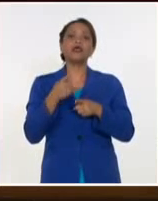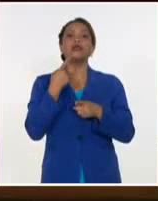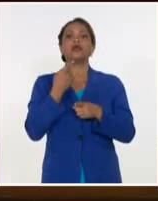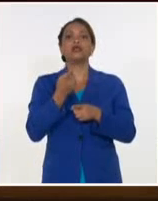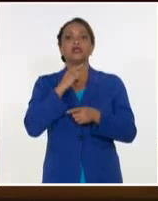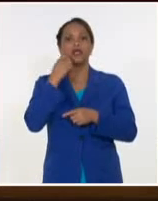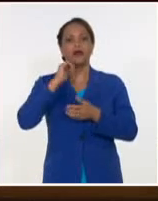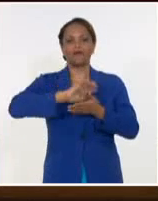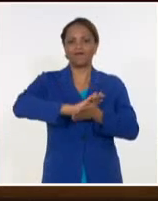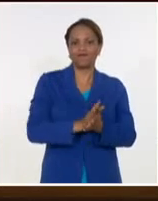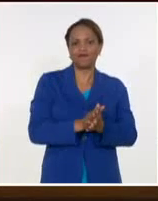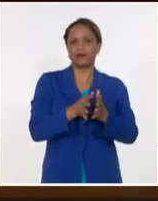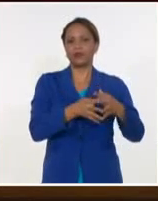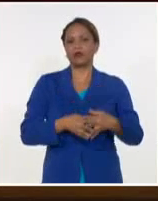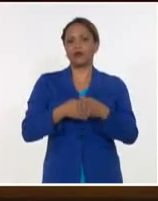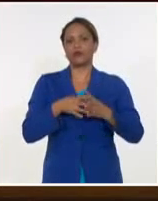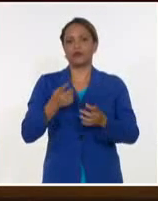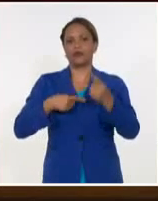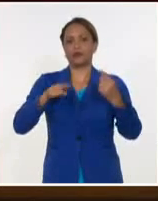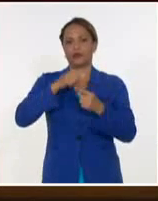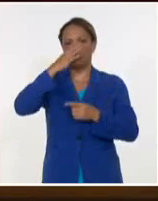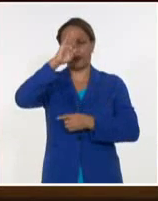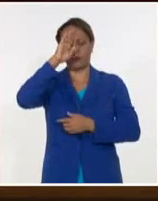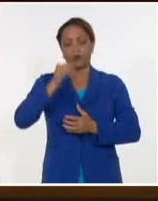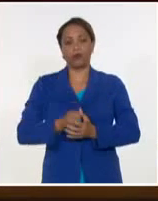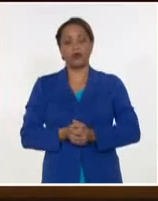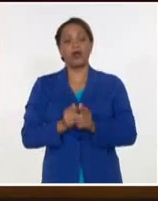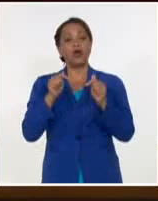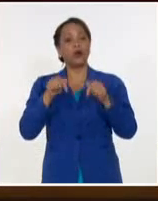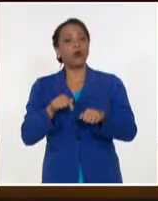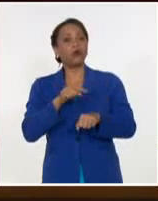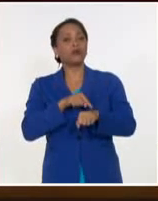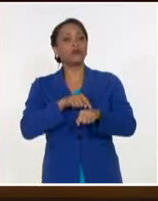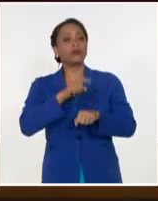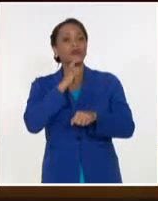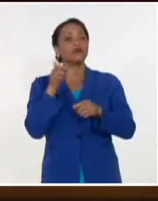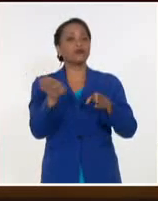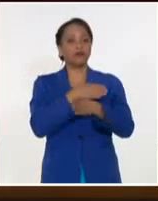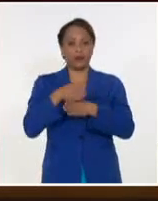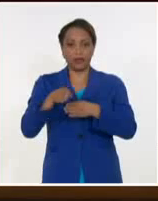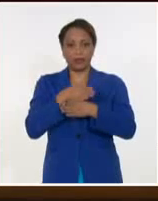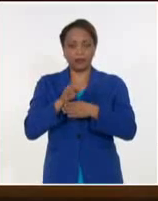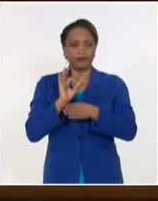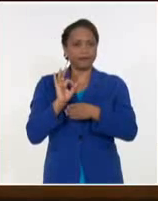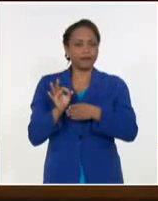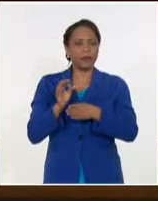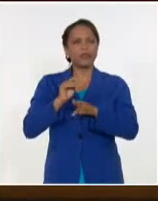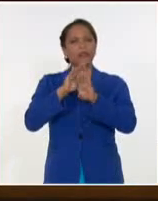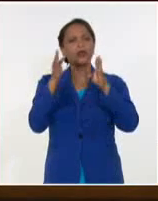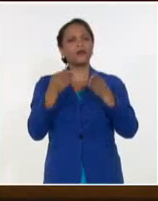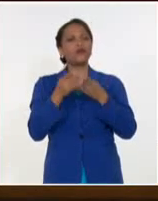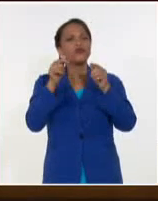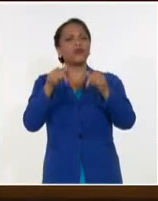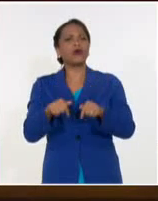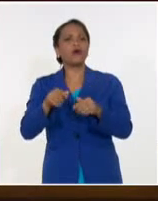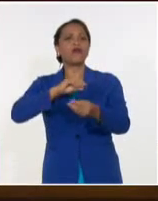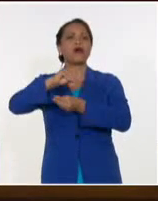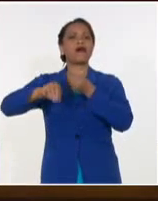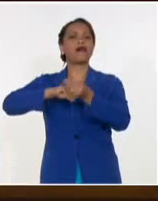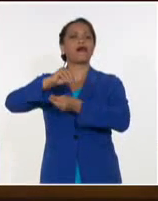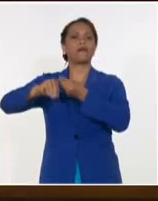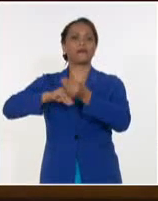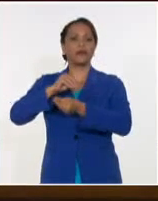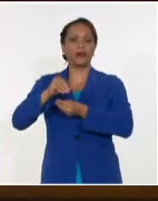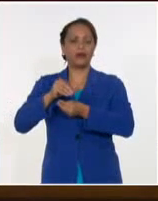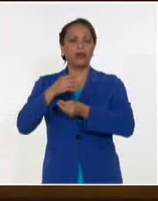gobierno norteamericano. Hoy estamos en un momento muy diferente. El mundo que vivimos ha cambiado.